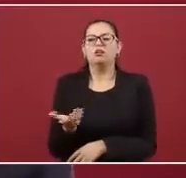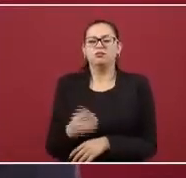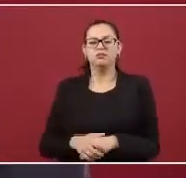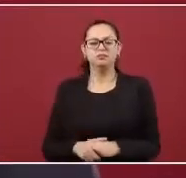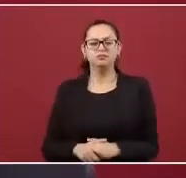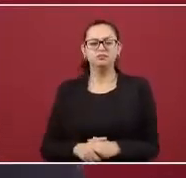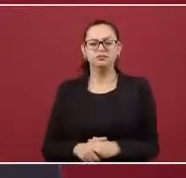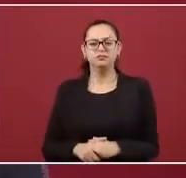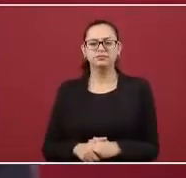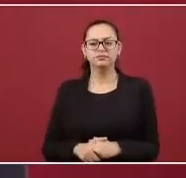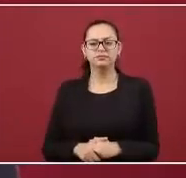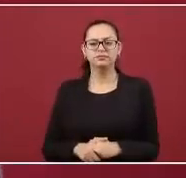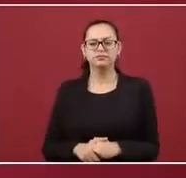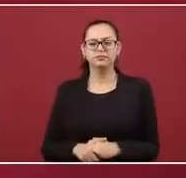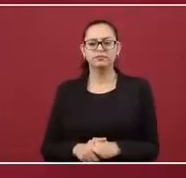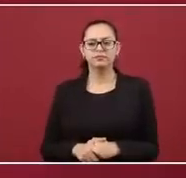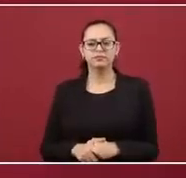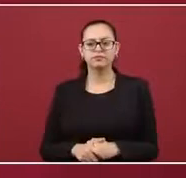que